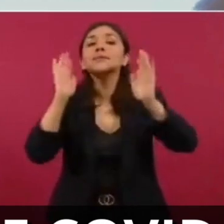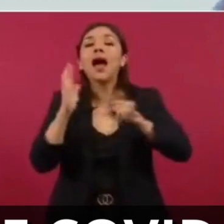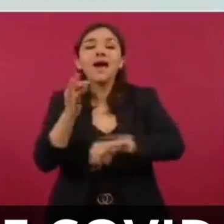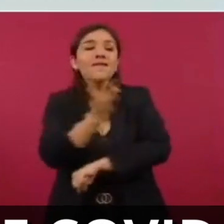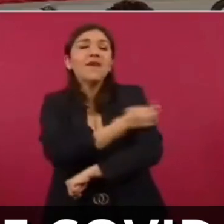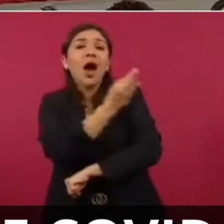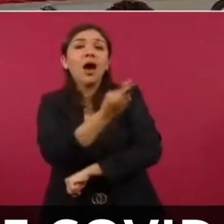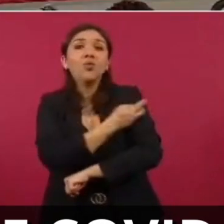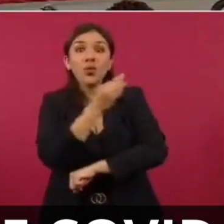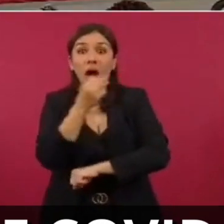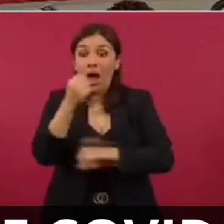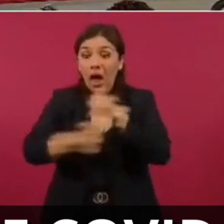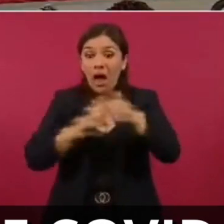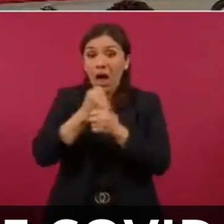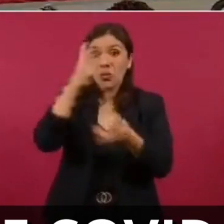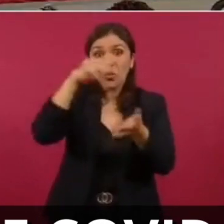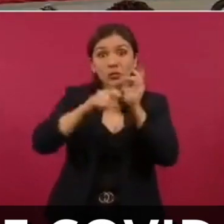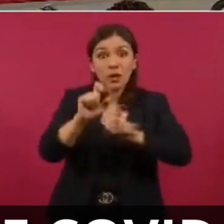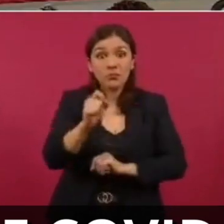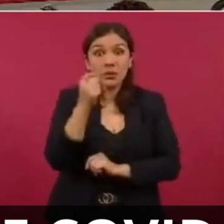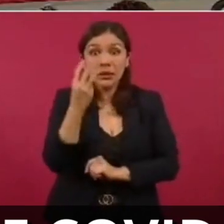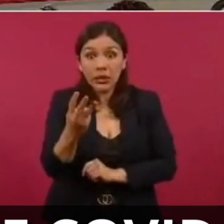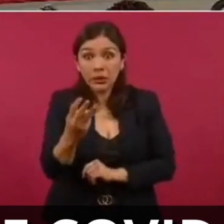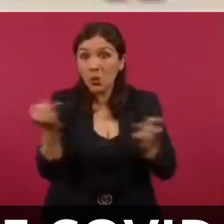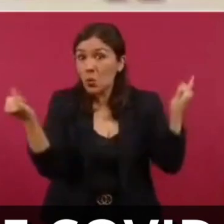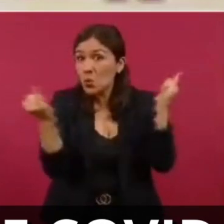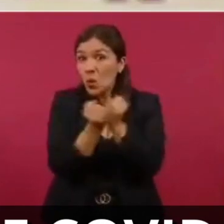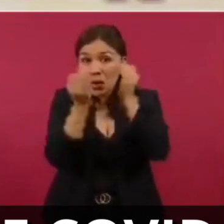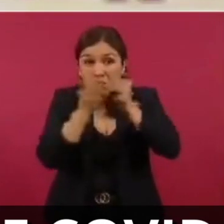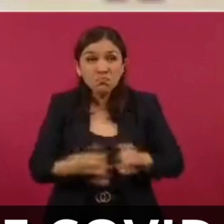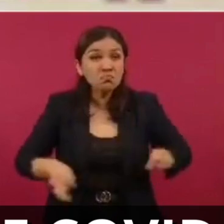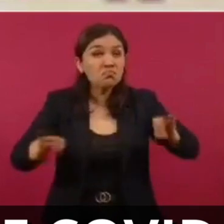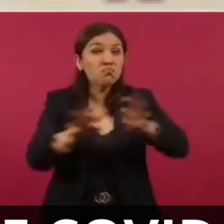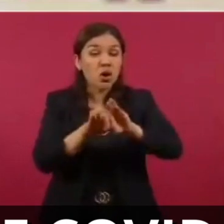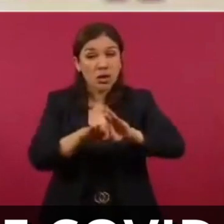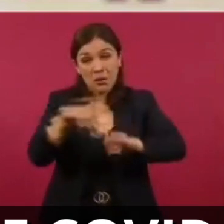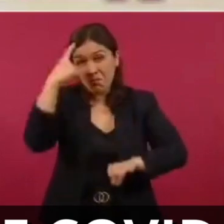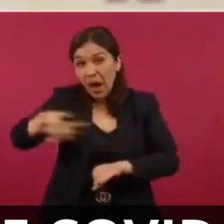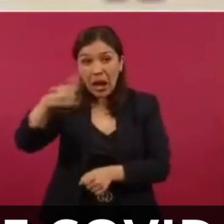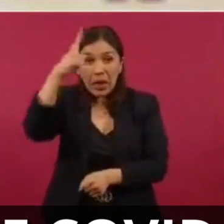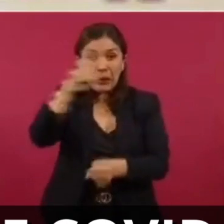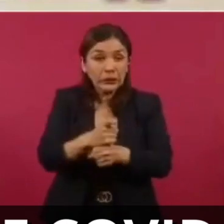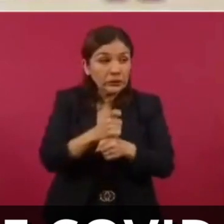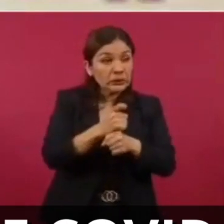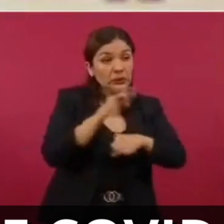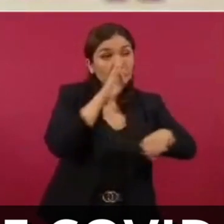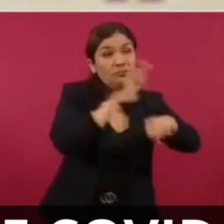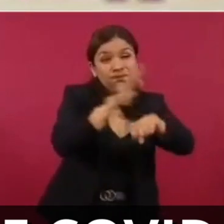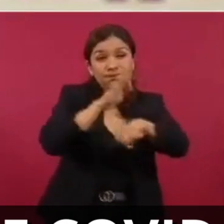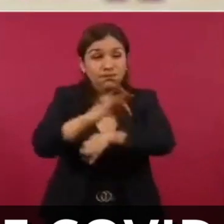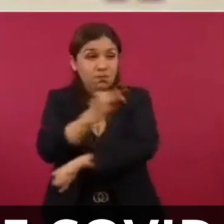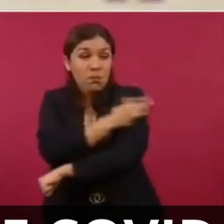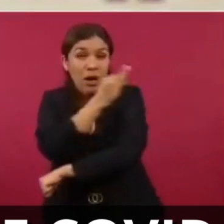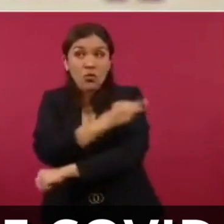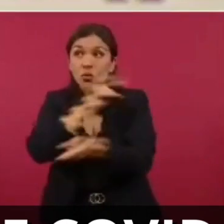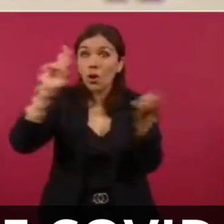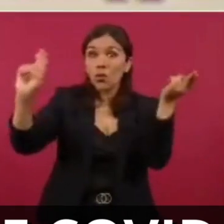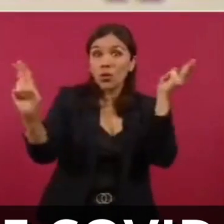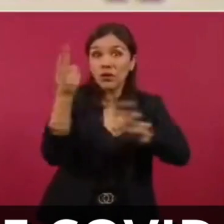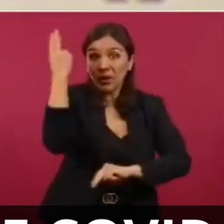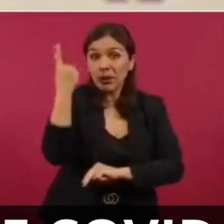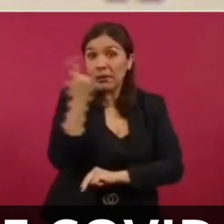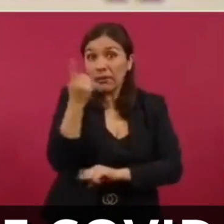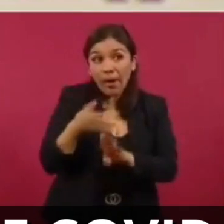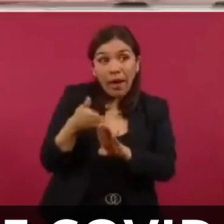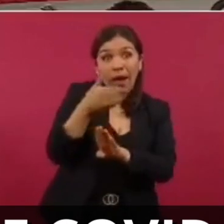en 2023 no va a tener el mismo carácter de vacunación universal que tuvo durante